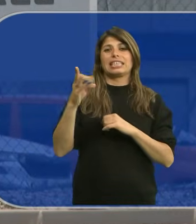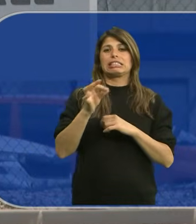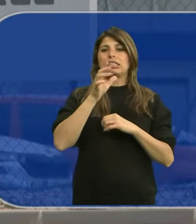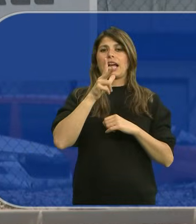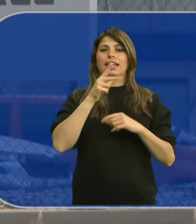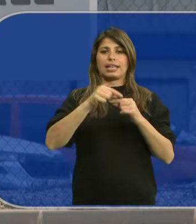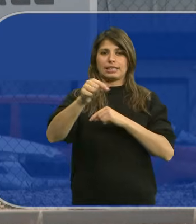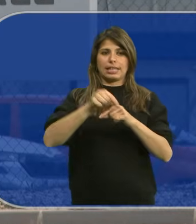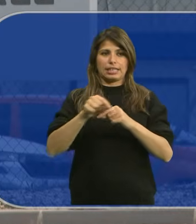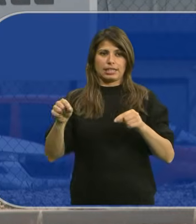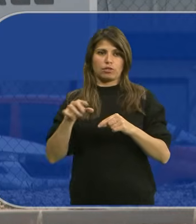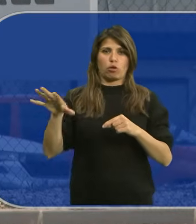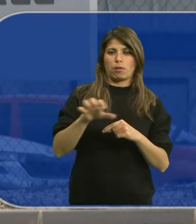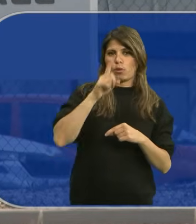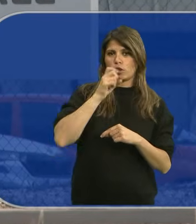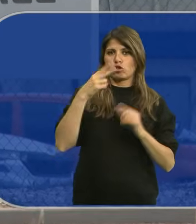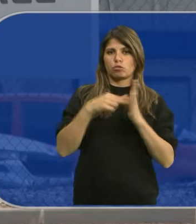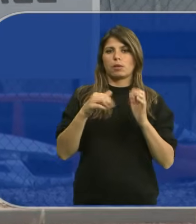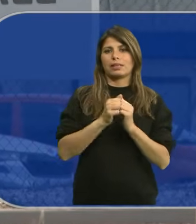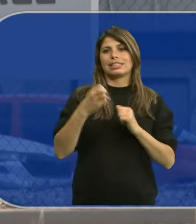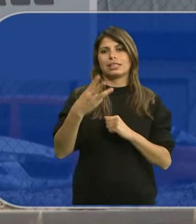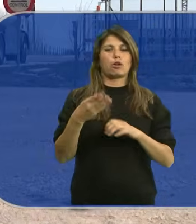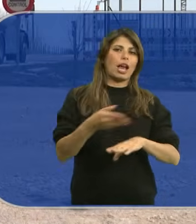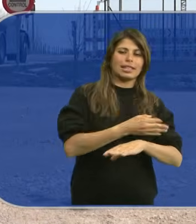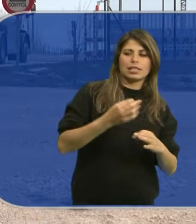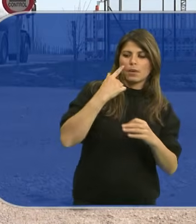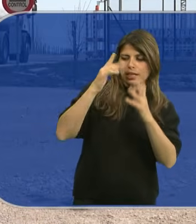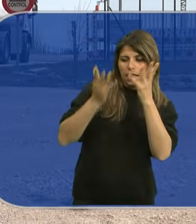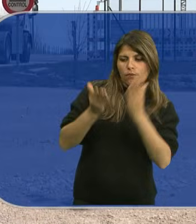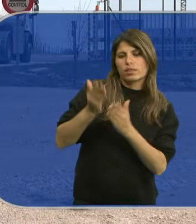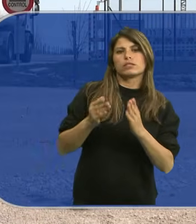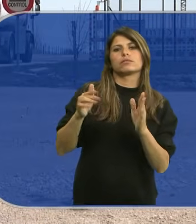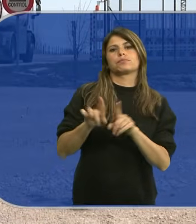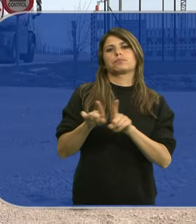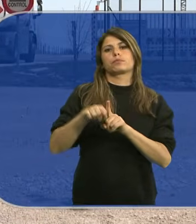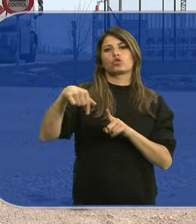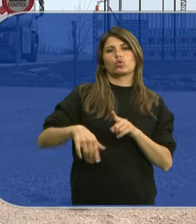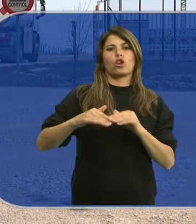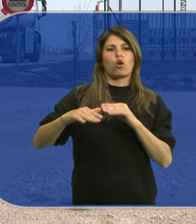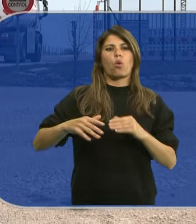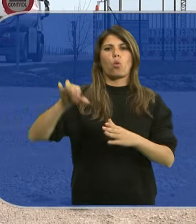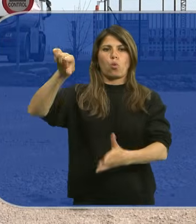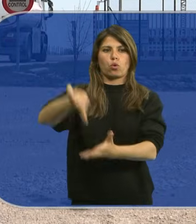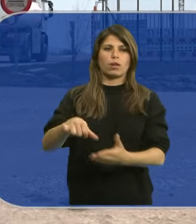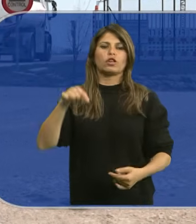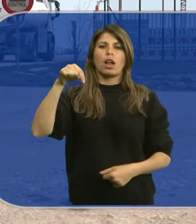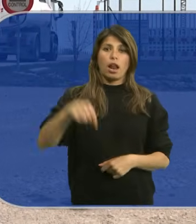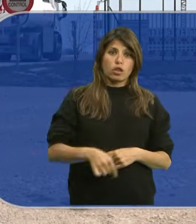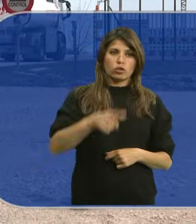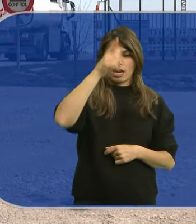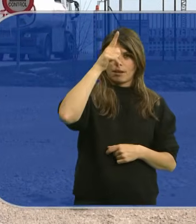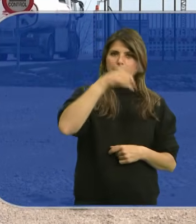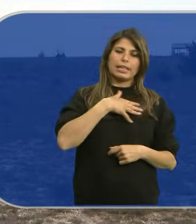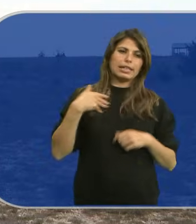su vecina Maxam en 2023 y que antes deberá ser recalificada como suelo urbano. Al sur de sus instalaciones, el gigante alemán prevé